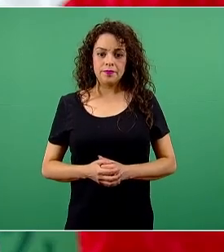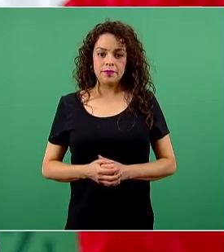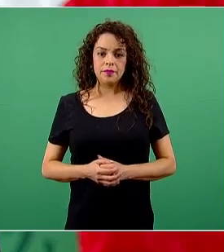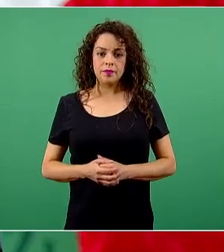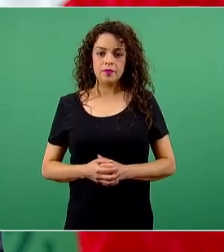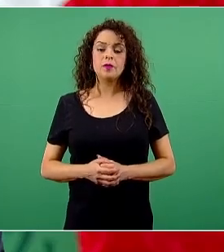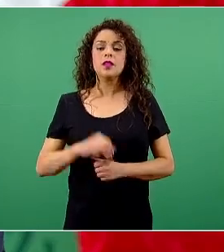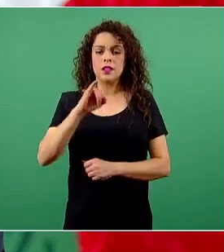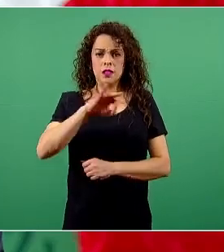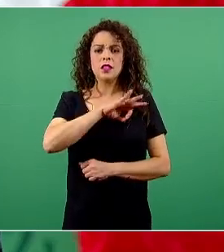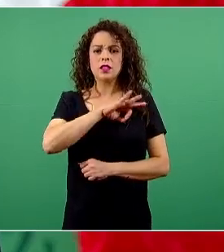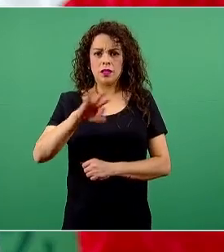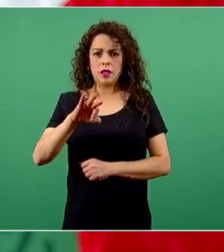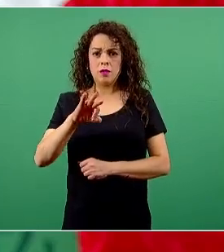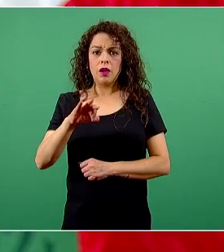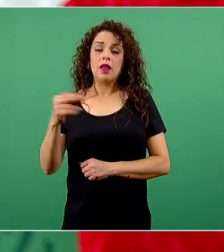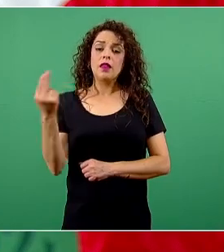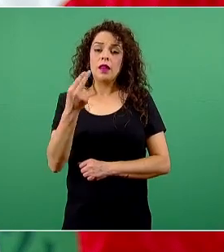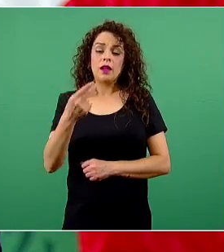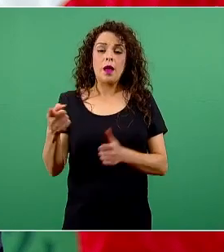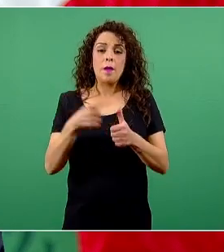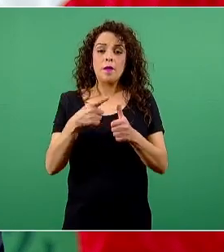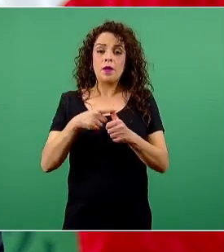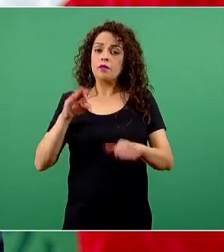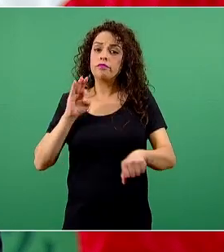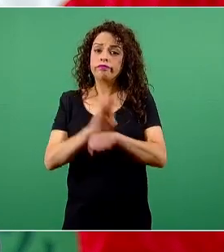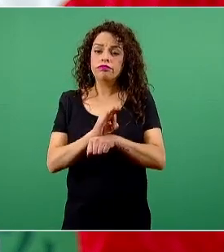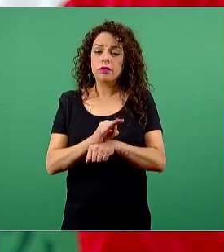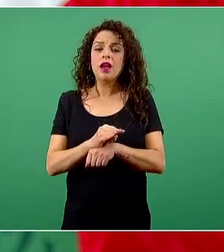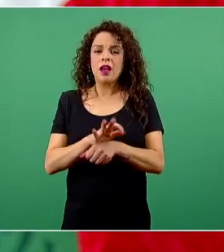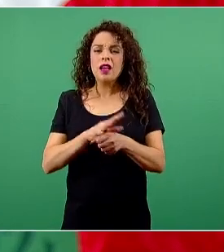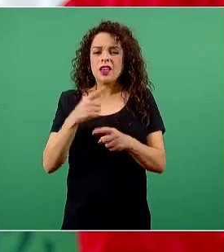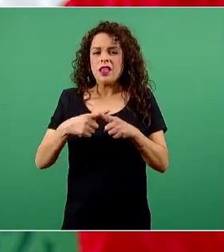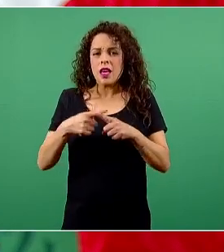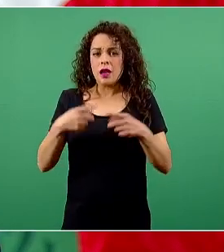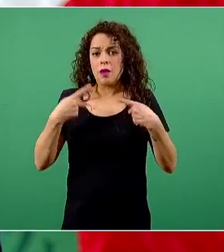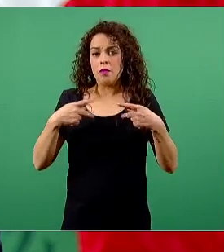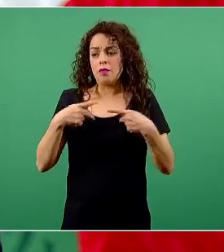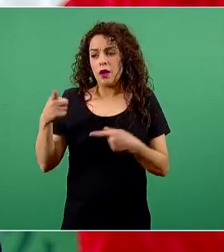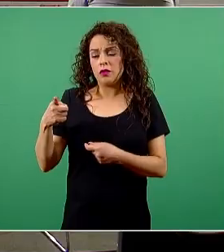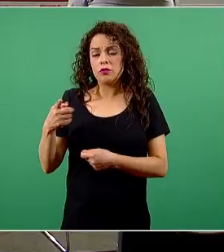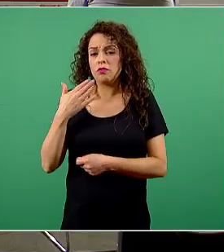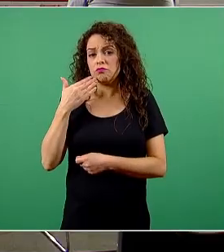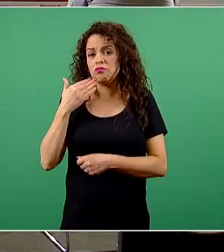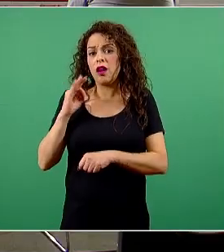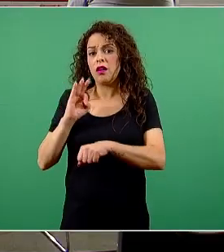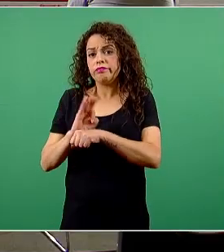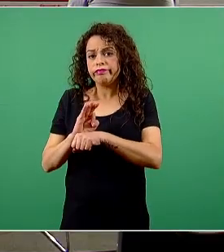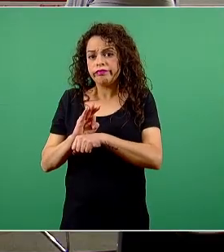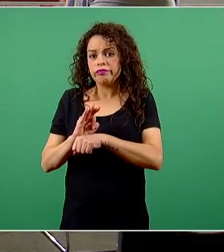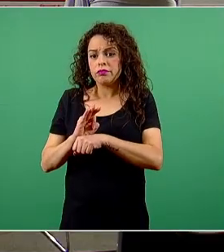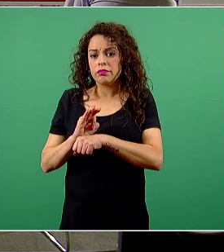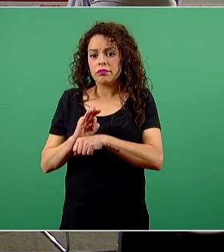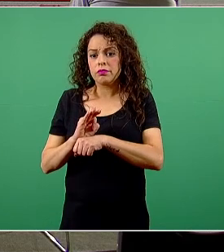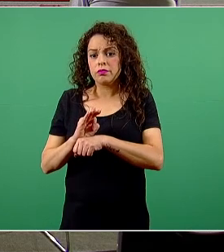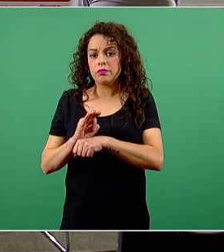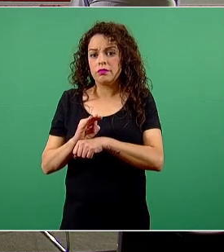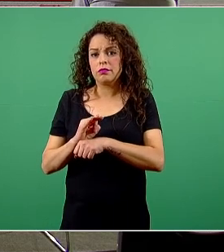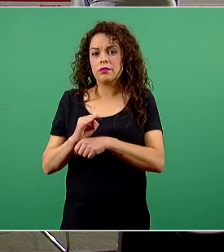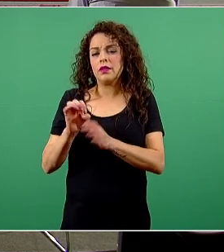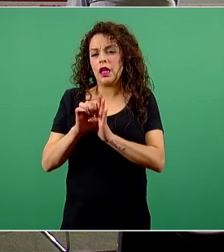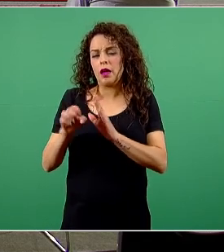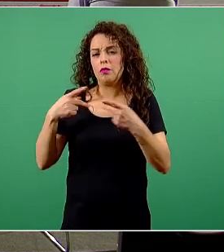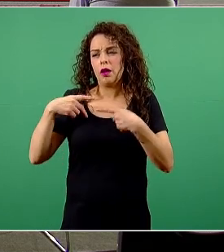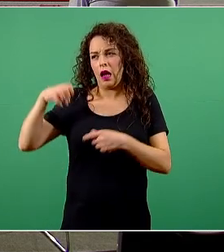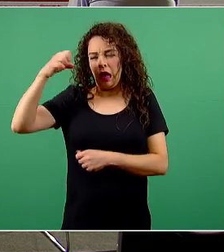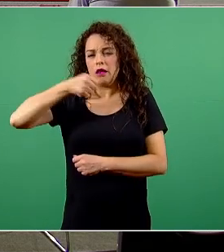alcanzar protegiendo a los más vulnerables. No necesariamente queremos proteger a los que se infectan más, porque